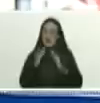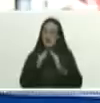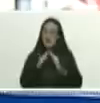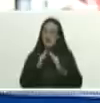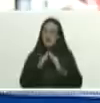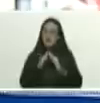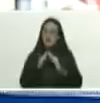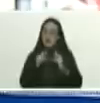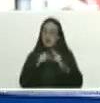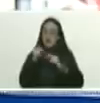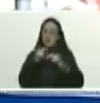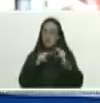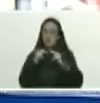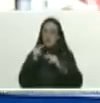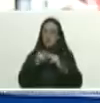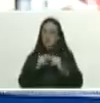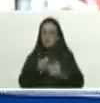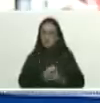a construir.